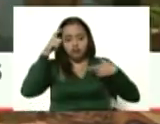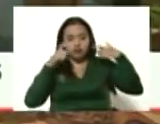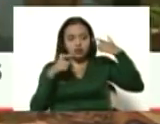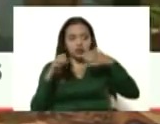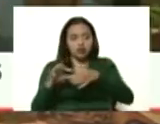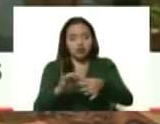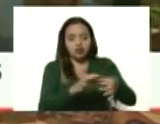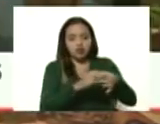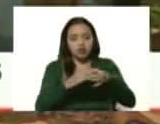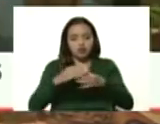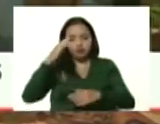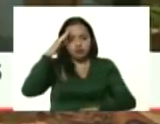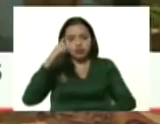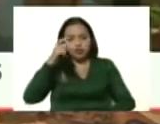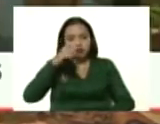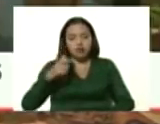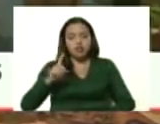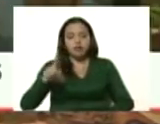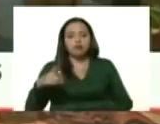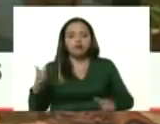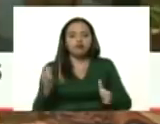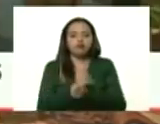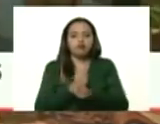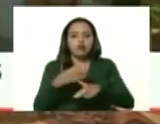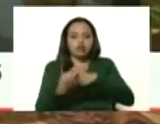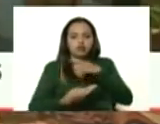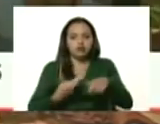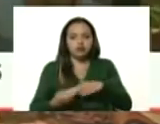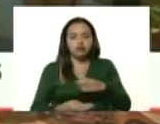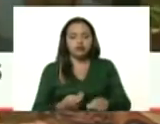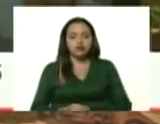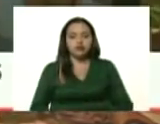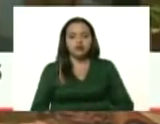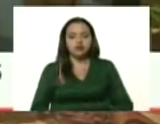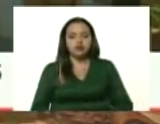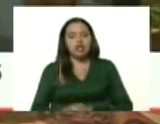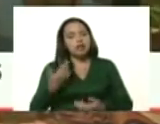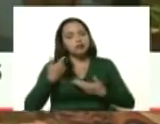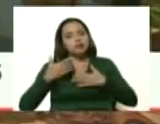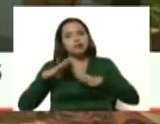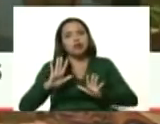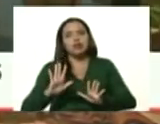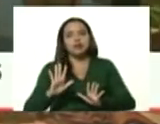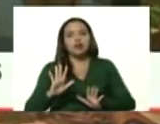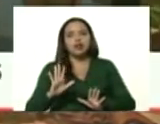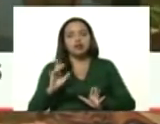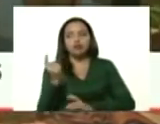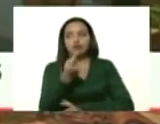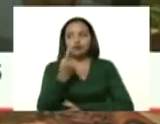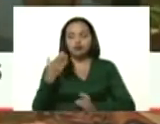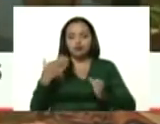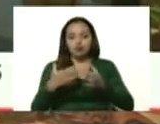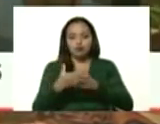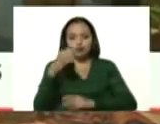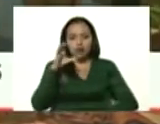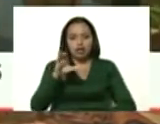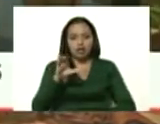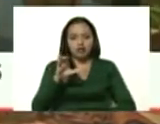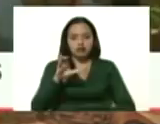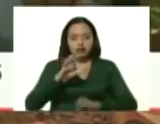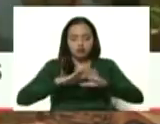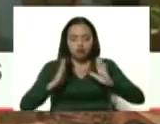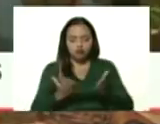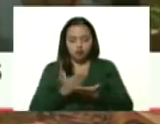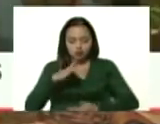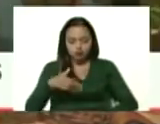cívico-militar, que además es una conquista de la revolución. Tal vez seamos el único país en el mundo que ha logrado desarrollar la